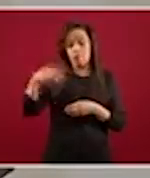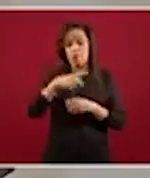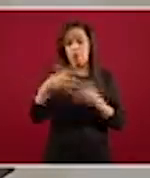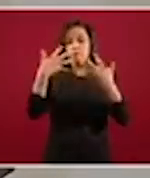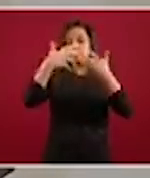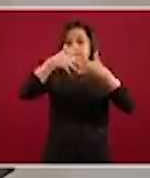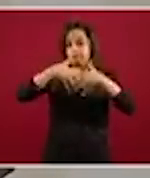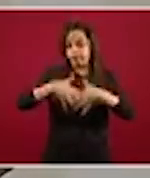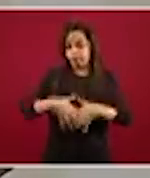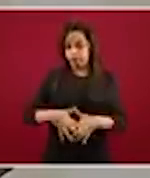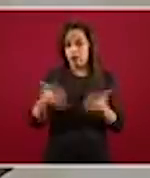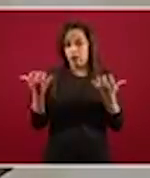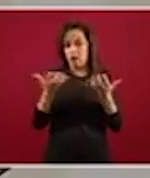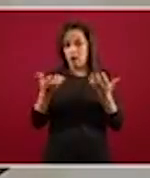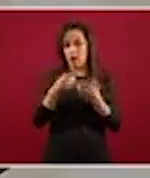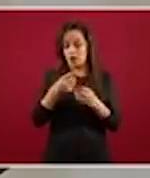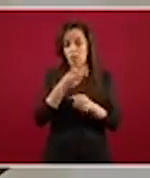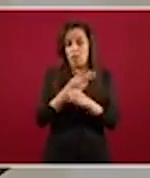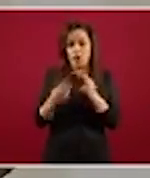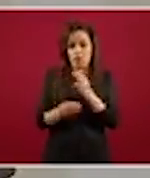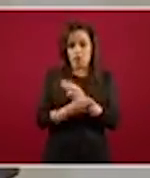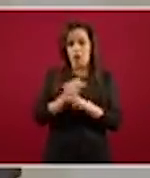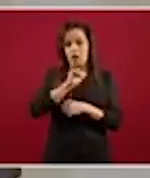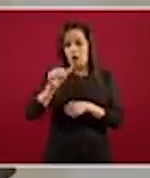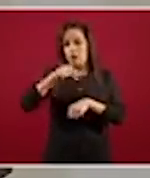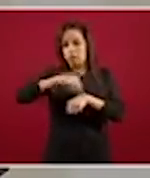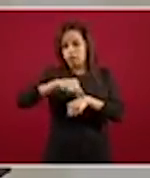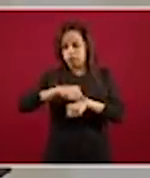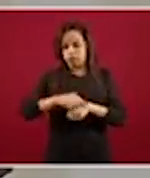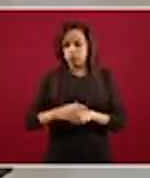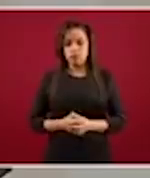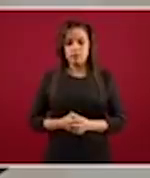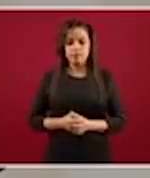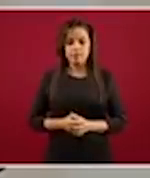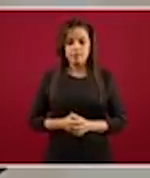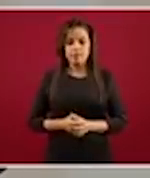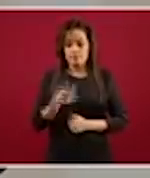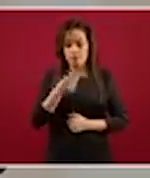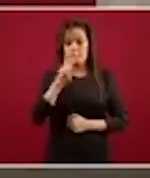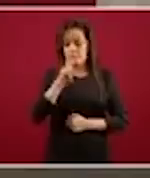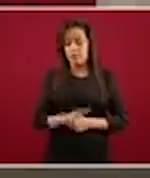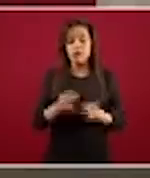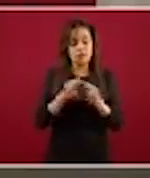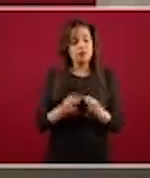equipo médico que acabo de referir. Ese es un camino muy importante.